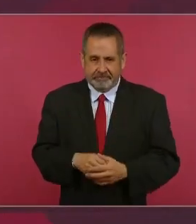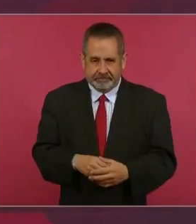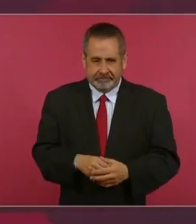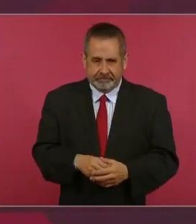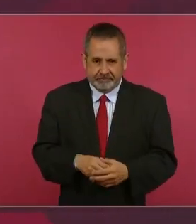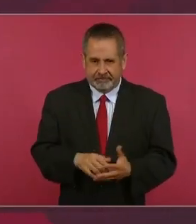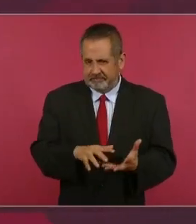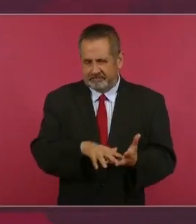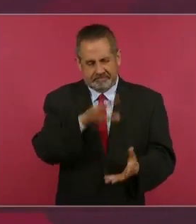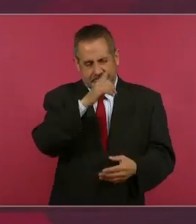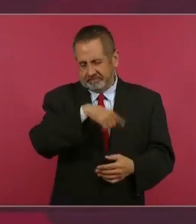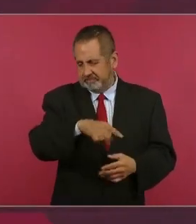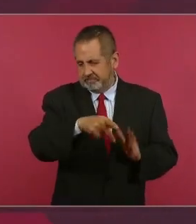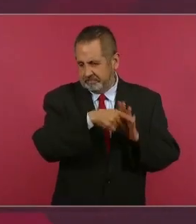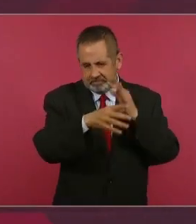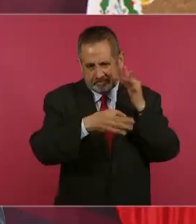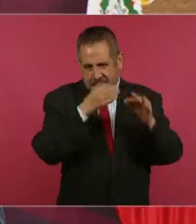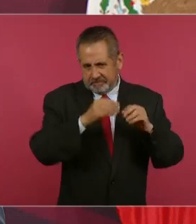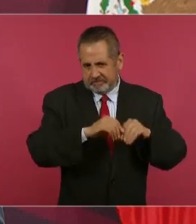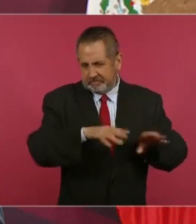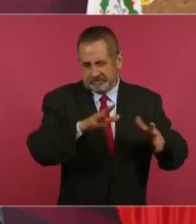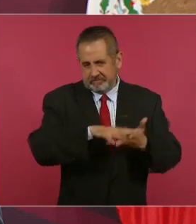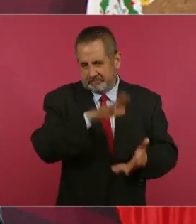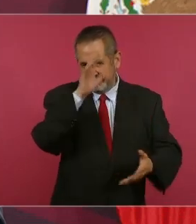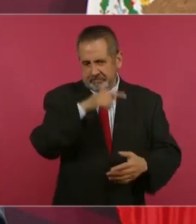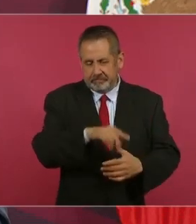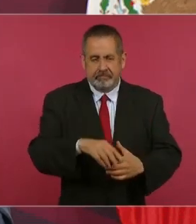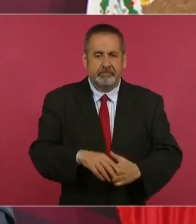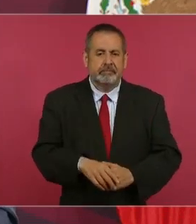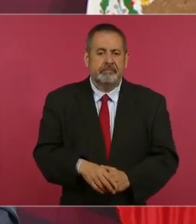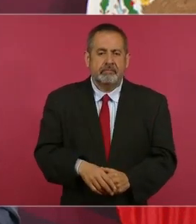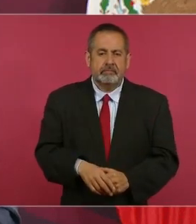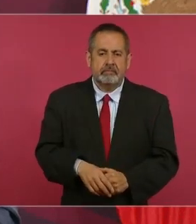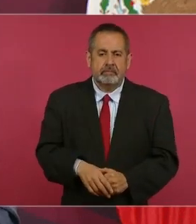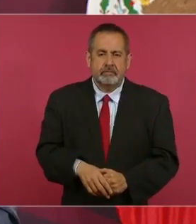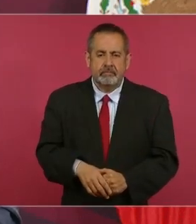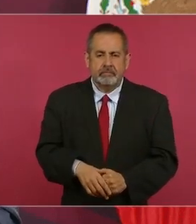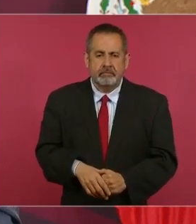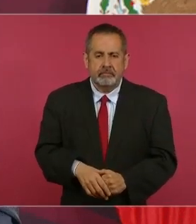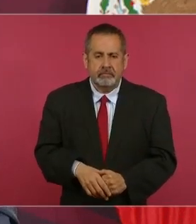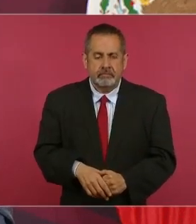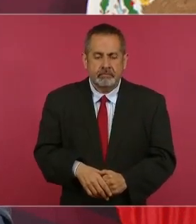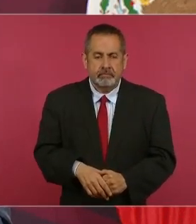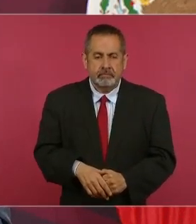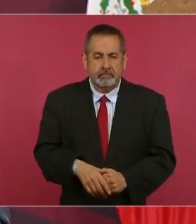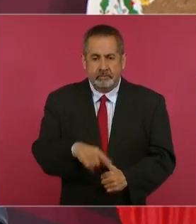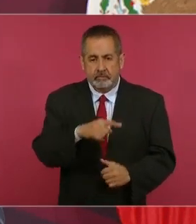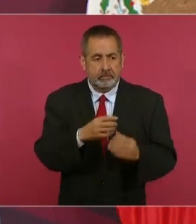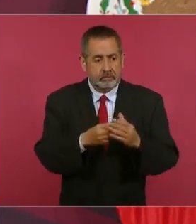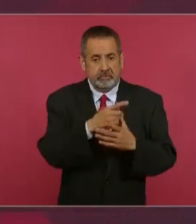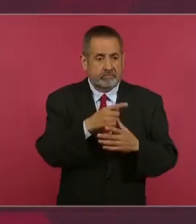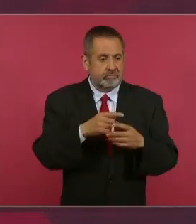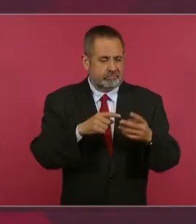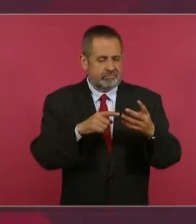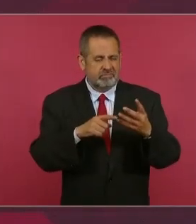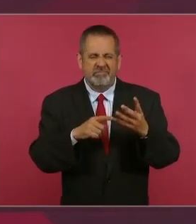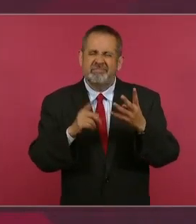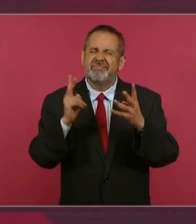la mayoría de los medios de comunicación. Eran no el cuarto